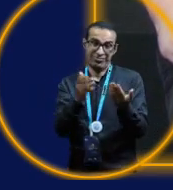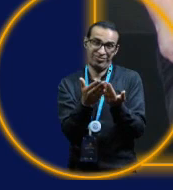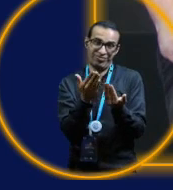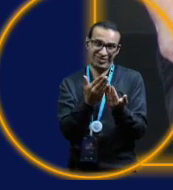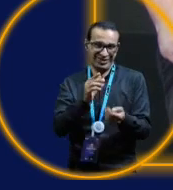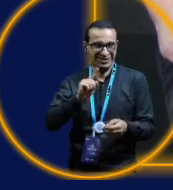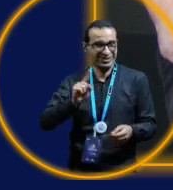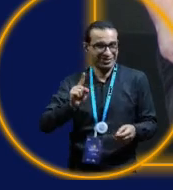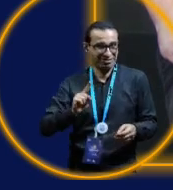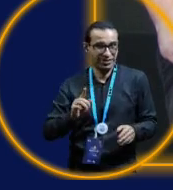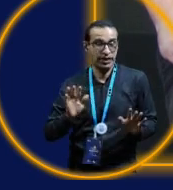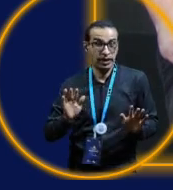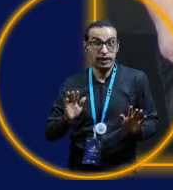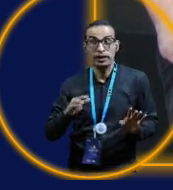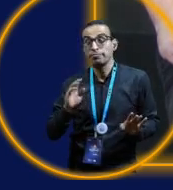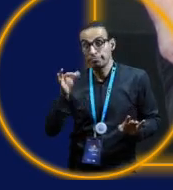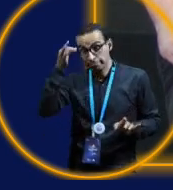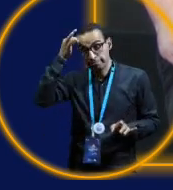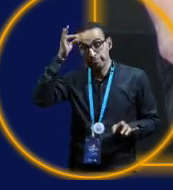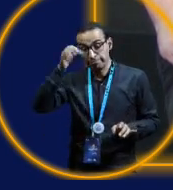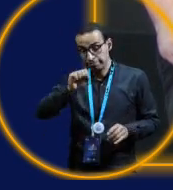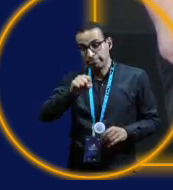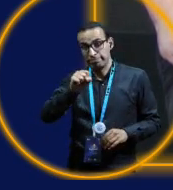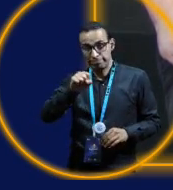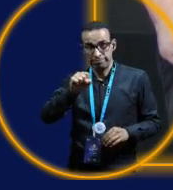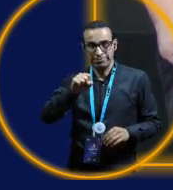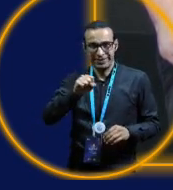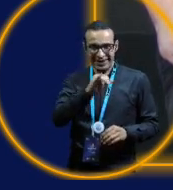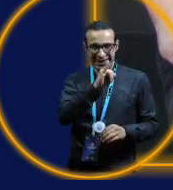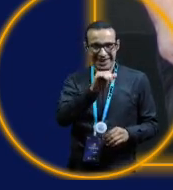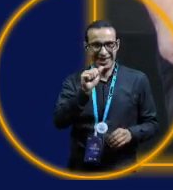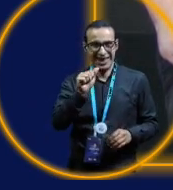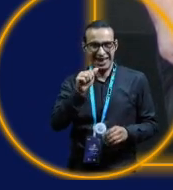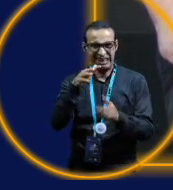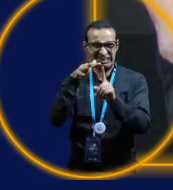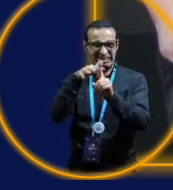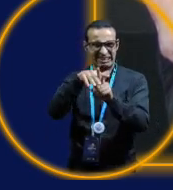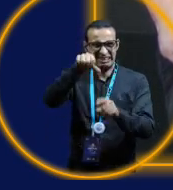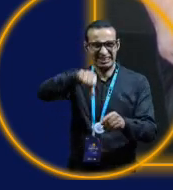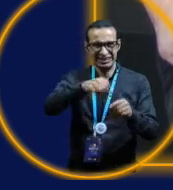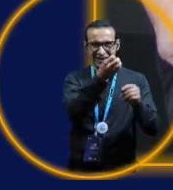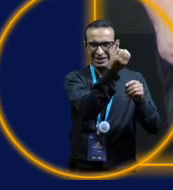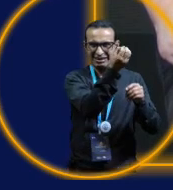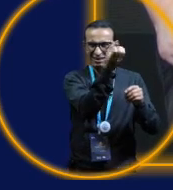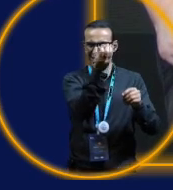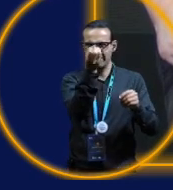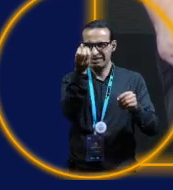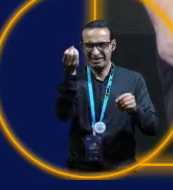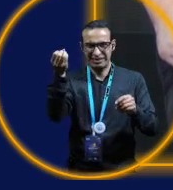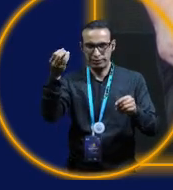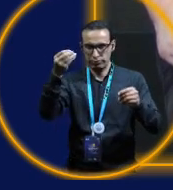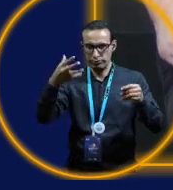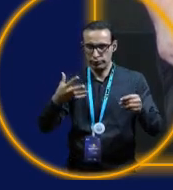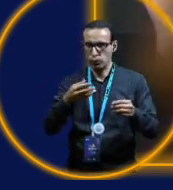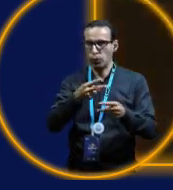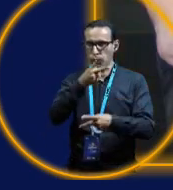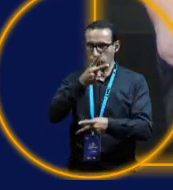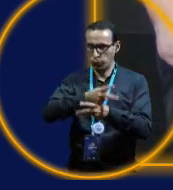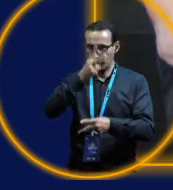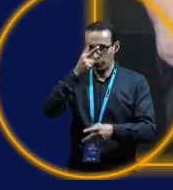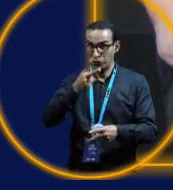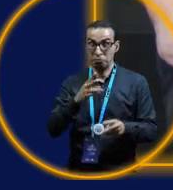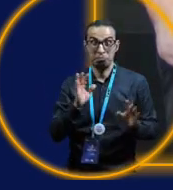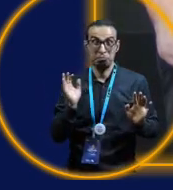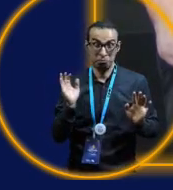que haya pasen cosas malas eh con con eso el algoritmo lo odio Yo creo que el algoritmo es mucho más peligroso que la Inteligencia